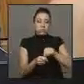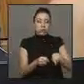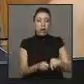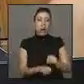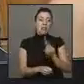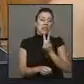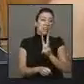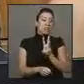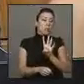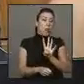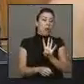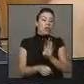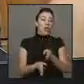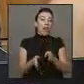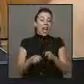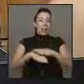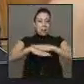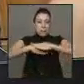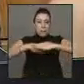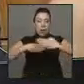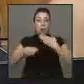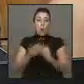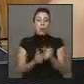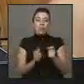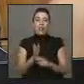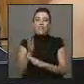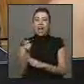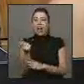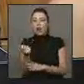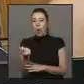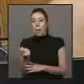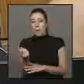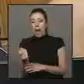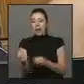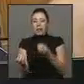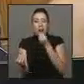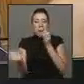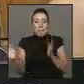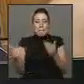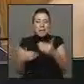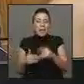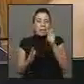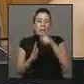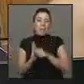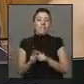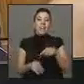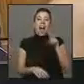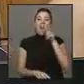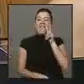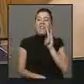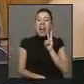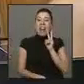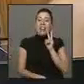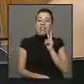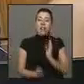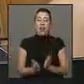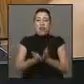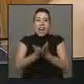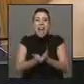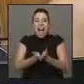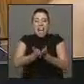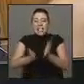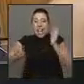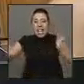planas. Pero cuando la gente va a comprar su mercadería, la mercadería del mes, a Valdivia, y llegan las lanchas